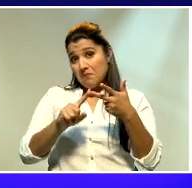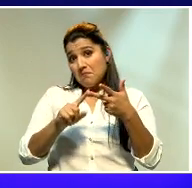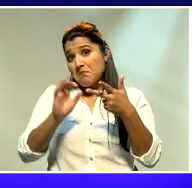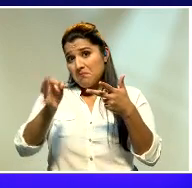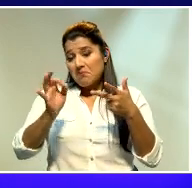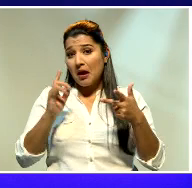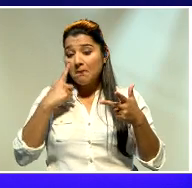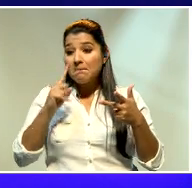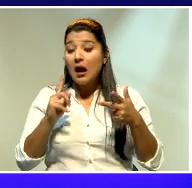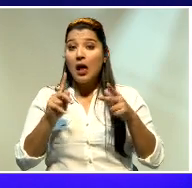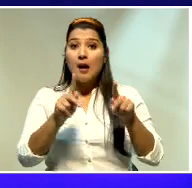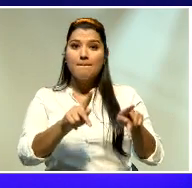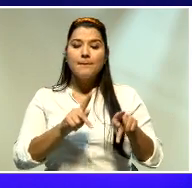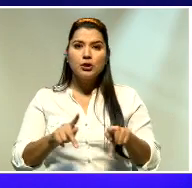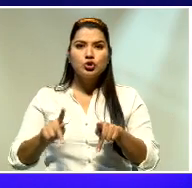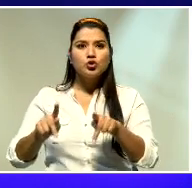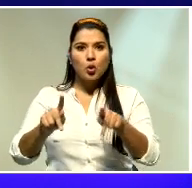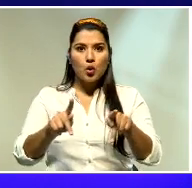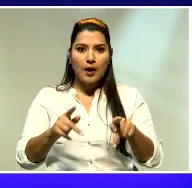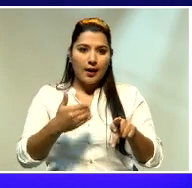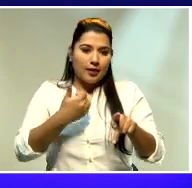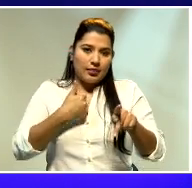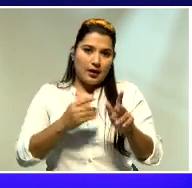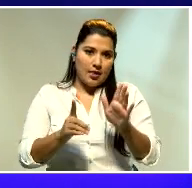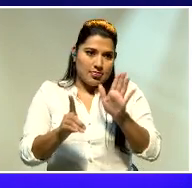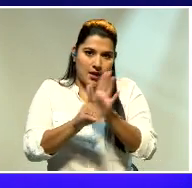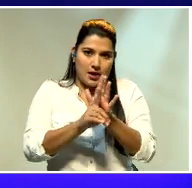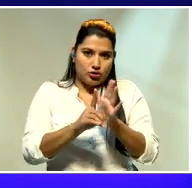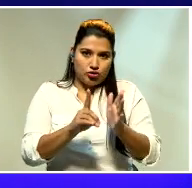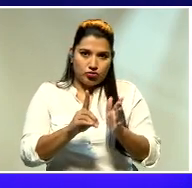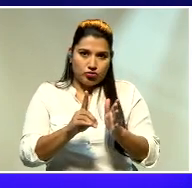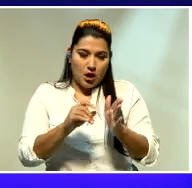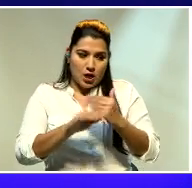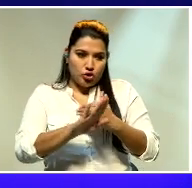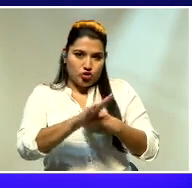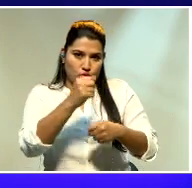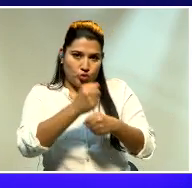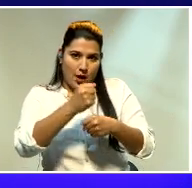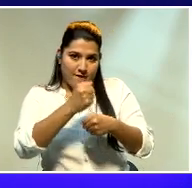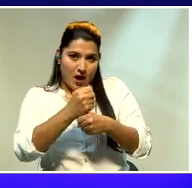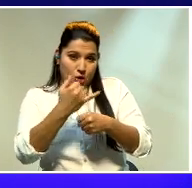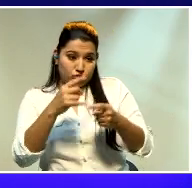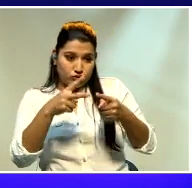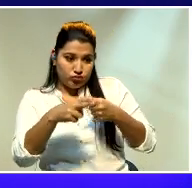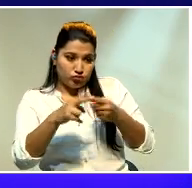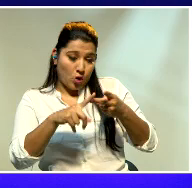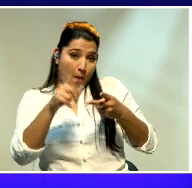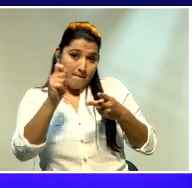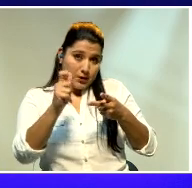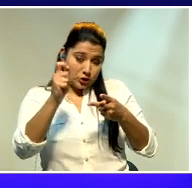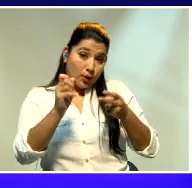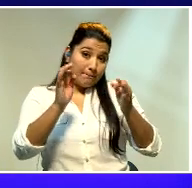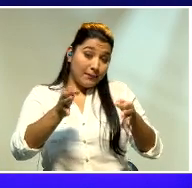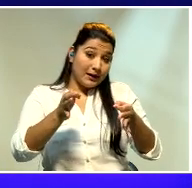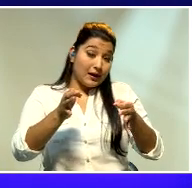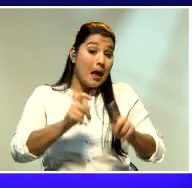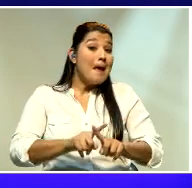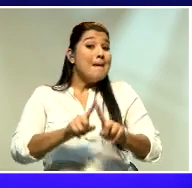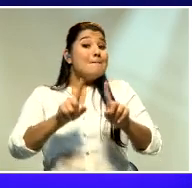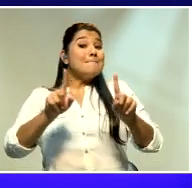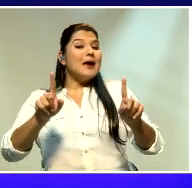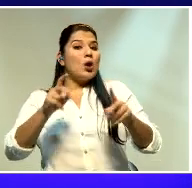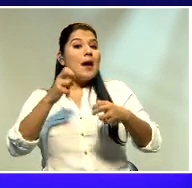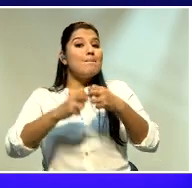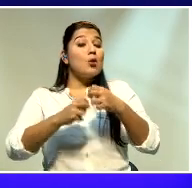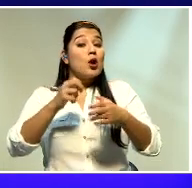válido para las personas que tienen sus derechos laborales, para la comunidad de Limón, pero el problema de